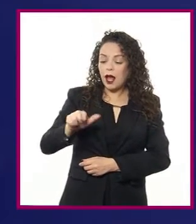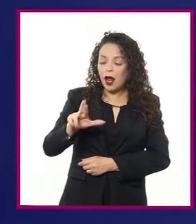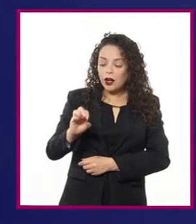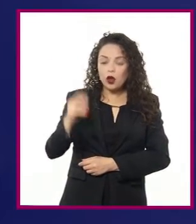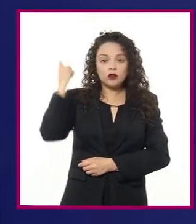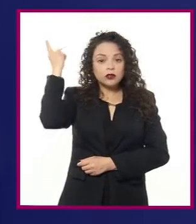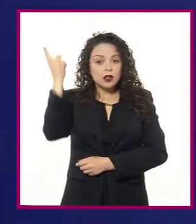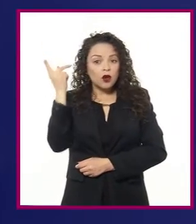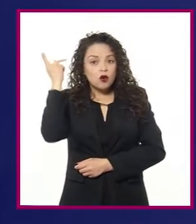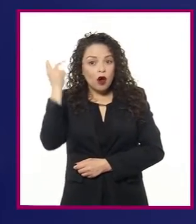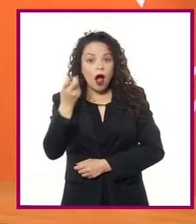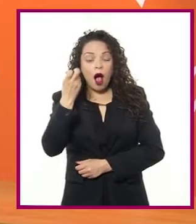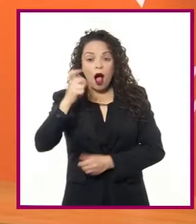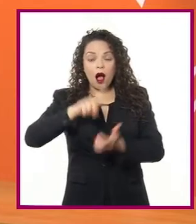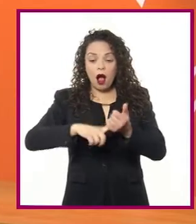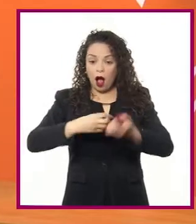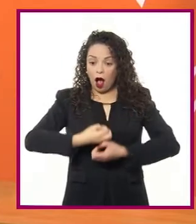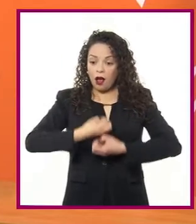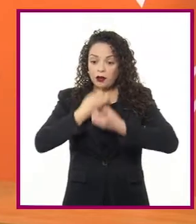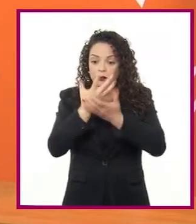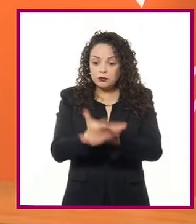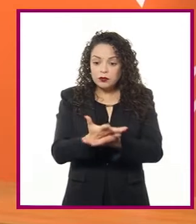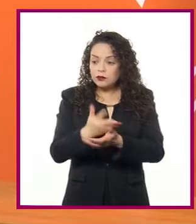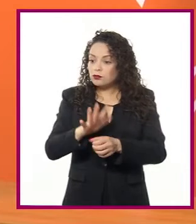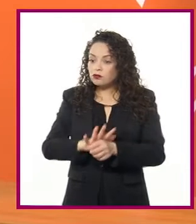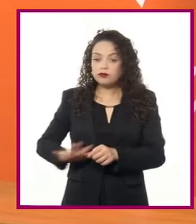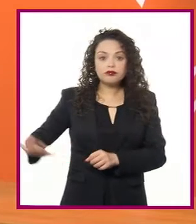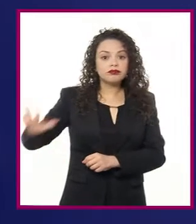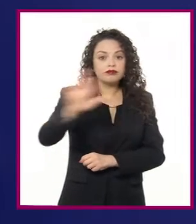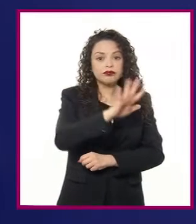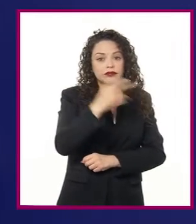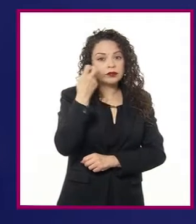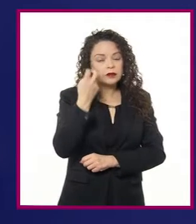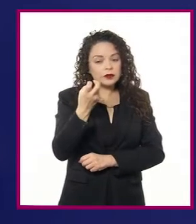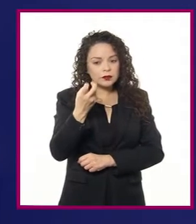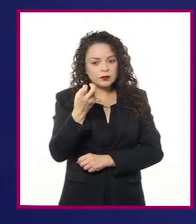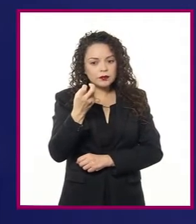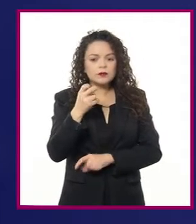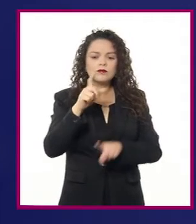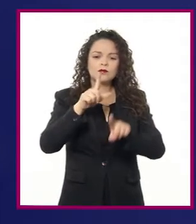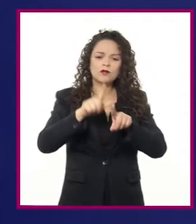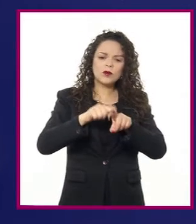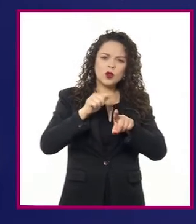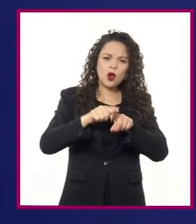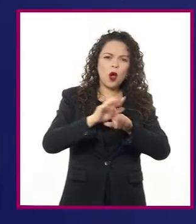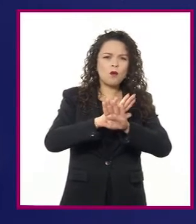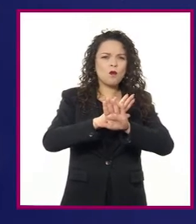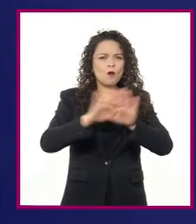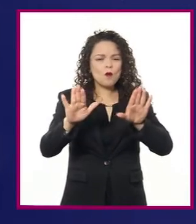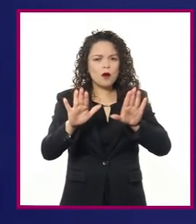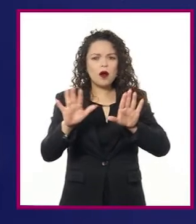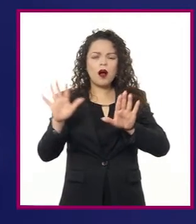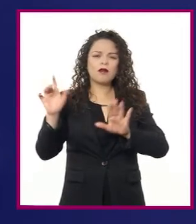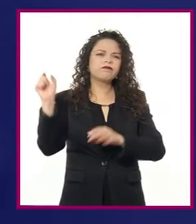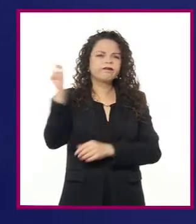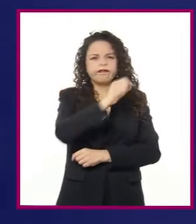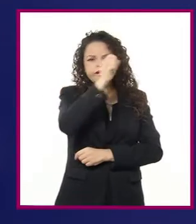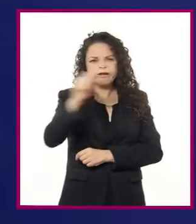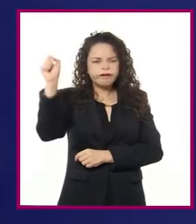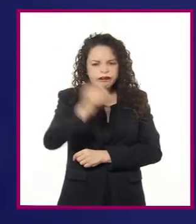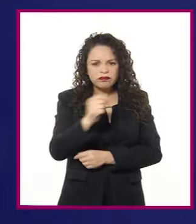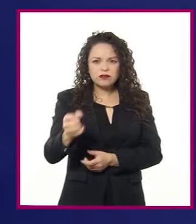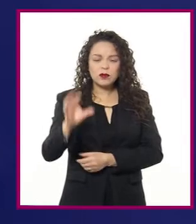atienden a la expresividad de la escena. Son los marcos que resultan en colores planos, borrones,